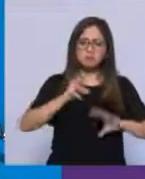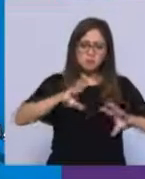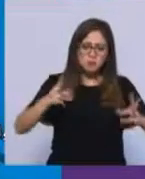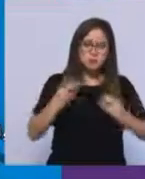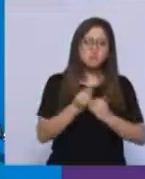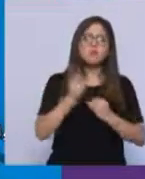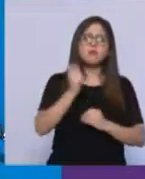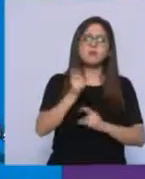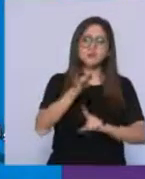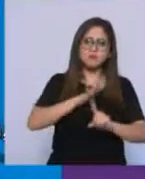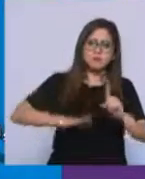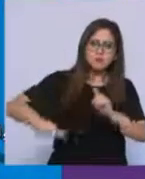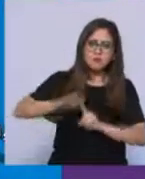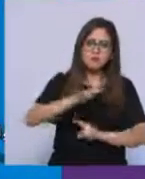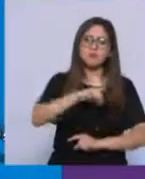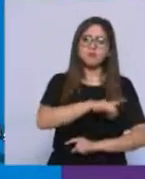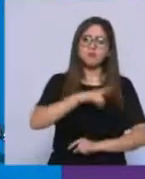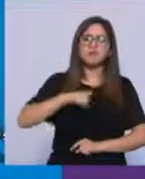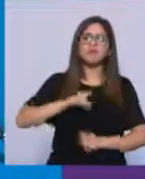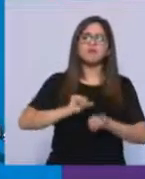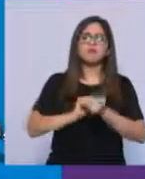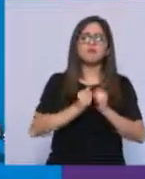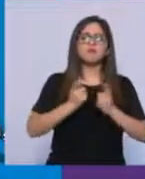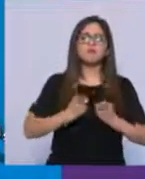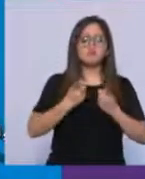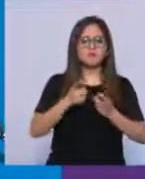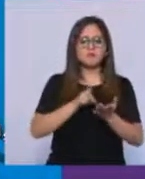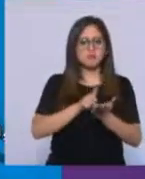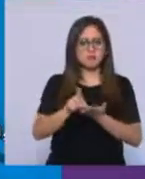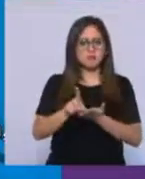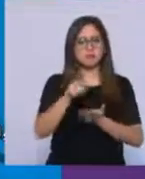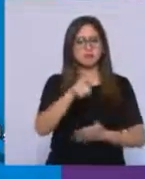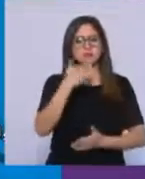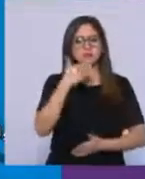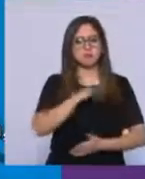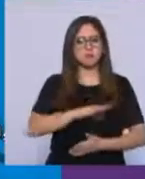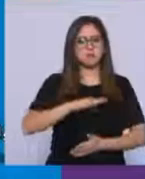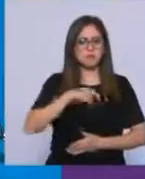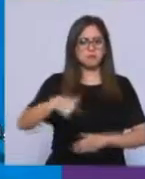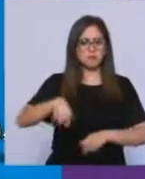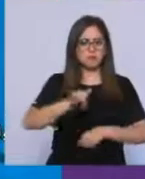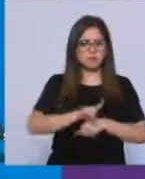parte de esta sociedad y tenemos que hacer valer nuestros derechos. Enhorabuena por este día.